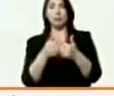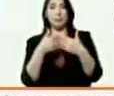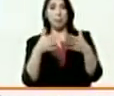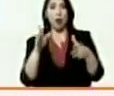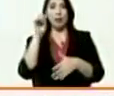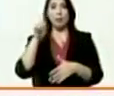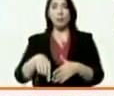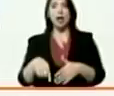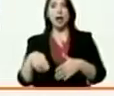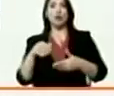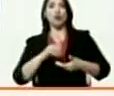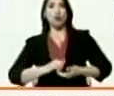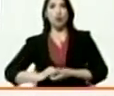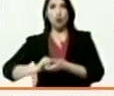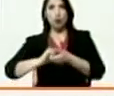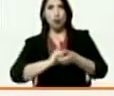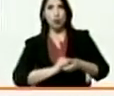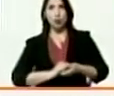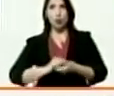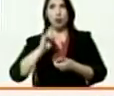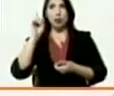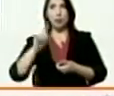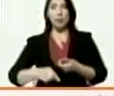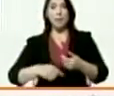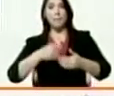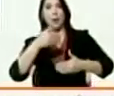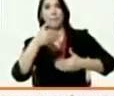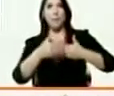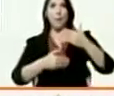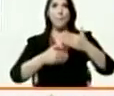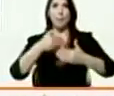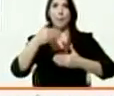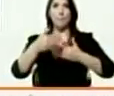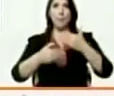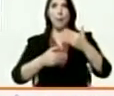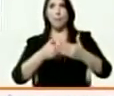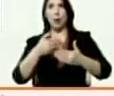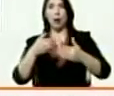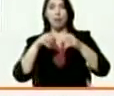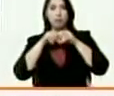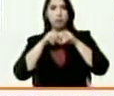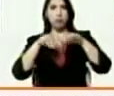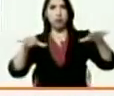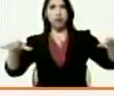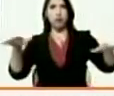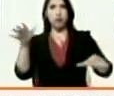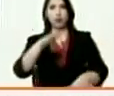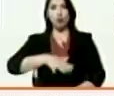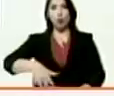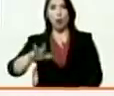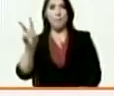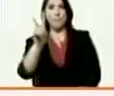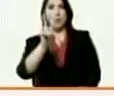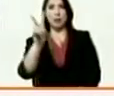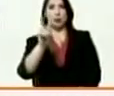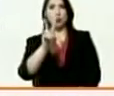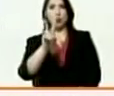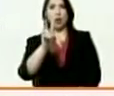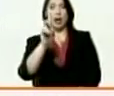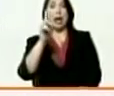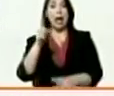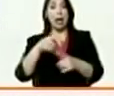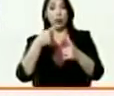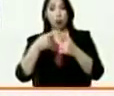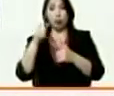Trujillo. Y obviamente de manera progresiva vamos a cubrir todo el territorio nacional. Los cursantes de estudio conducente a